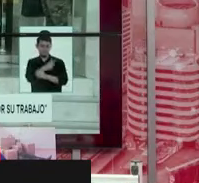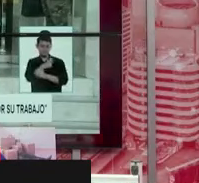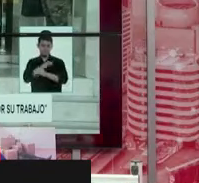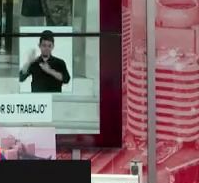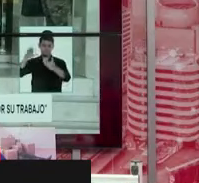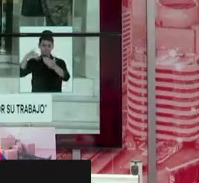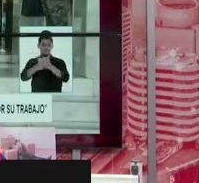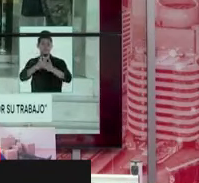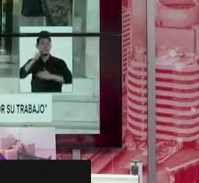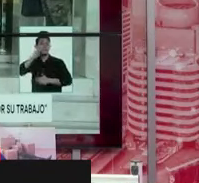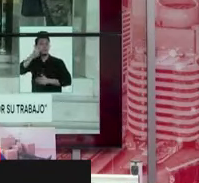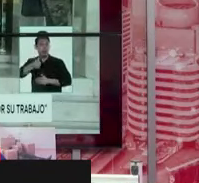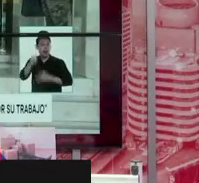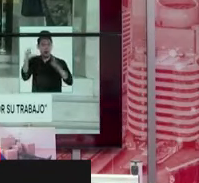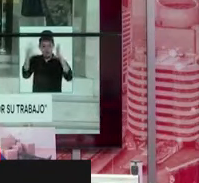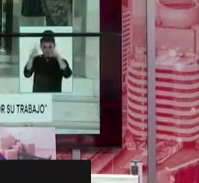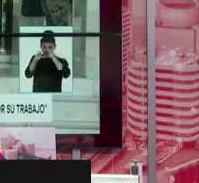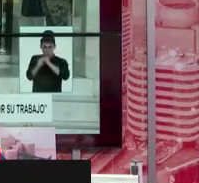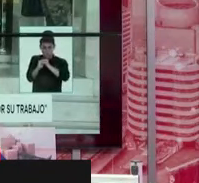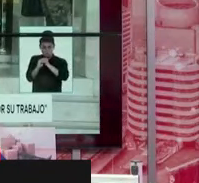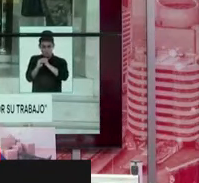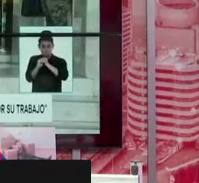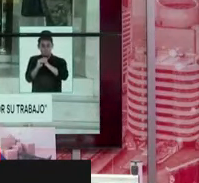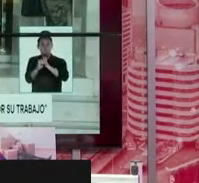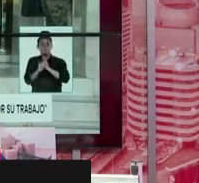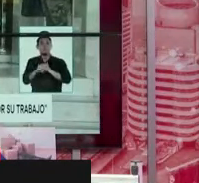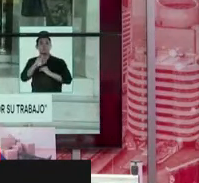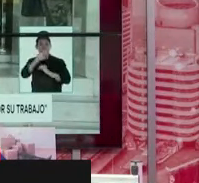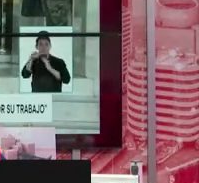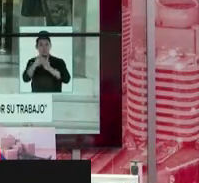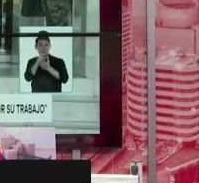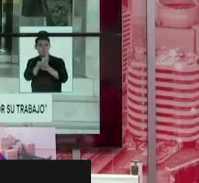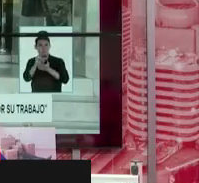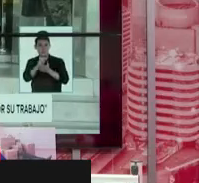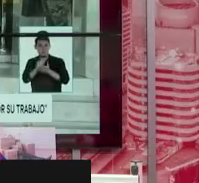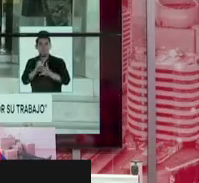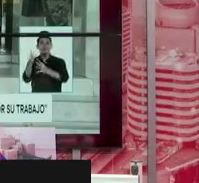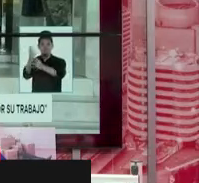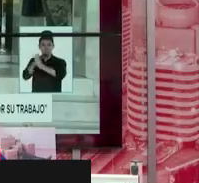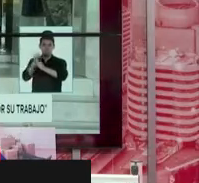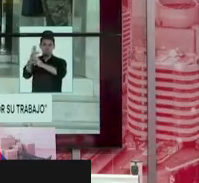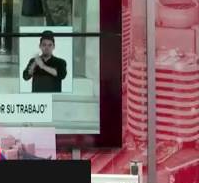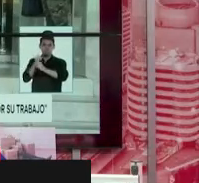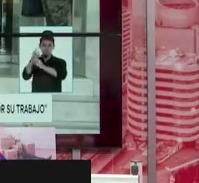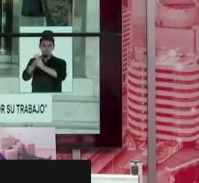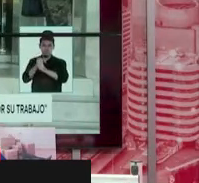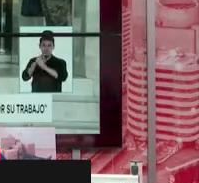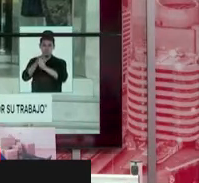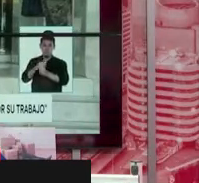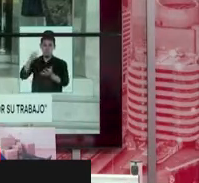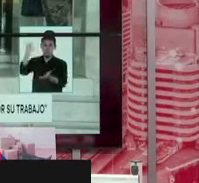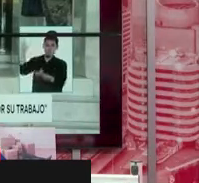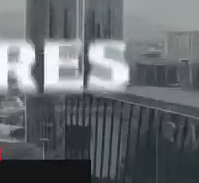menos freno para el bicho. Más gente expuesta en los hospitales. Escuchemos la sopa de